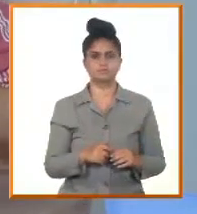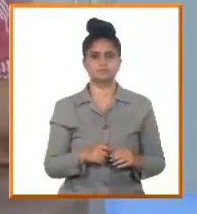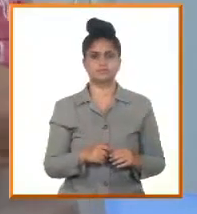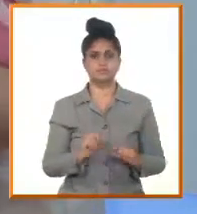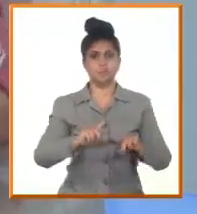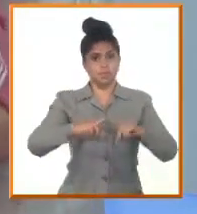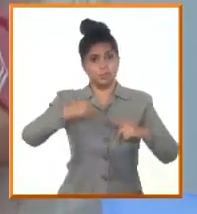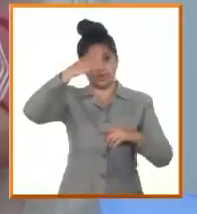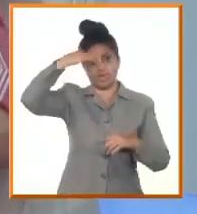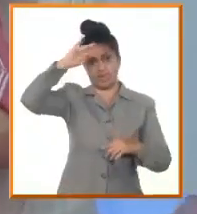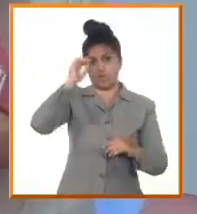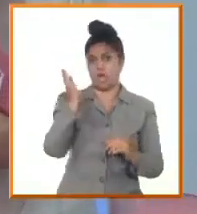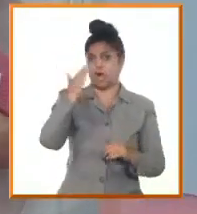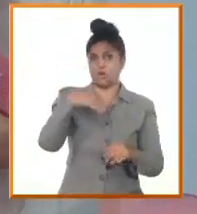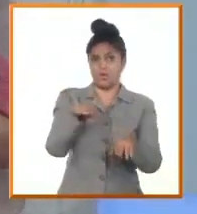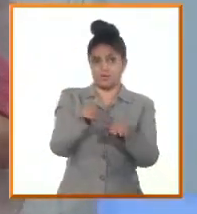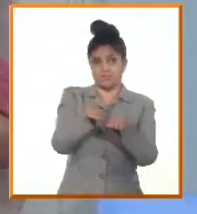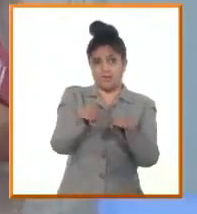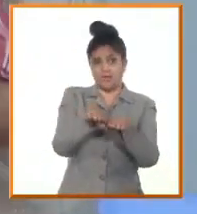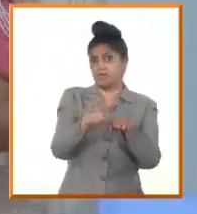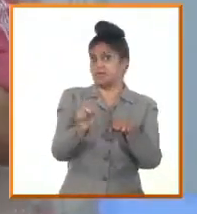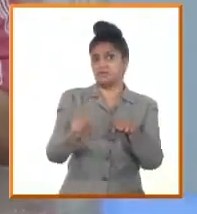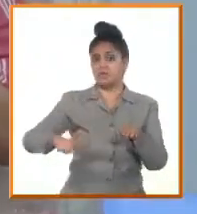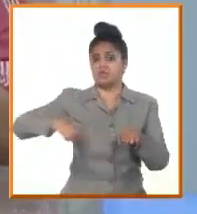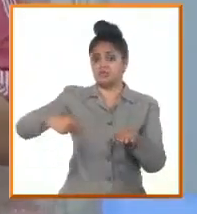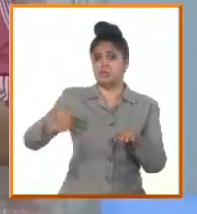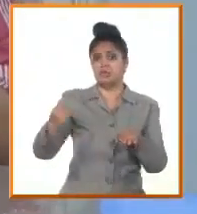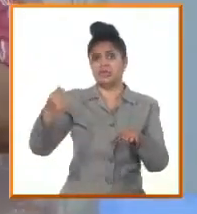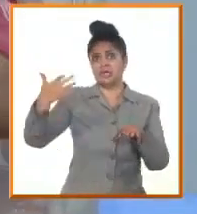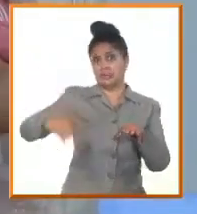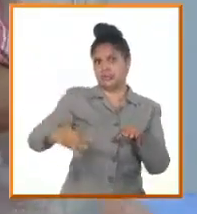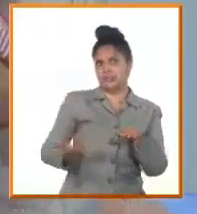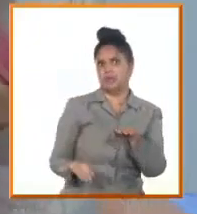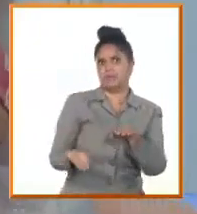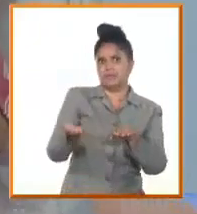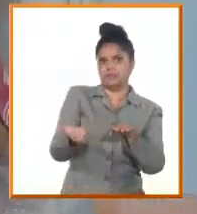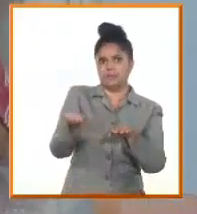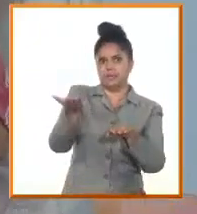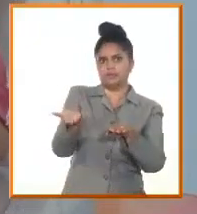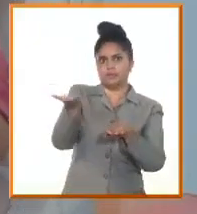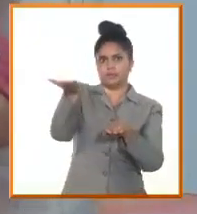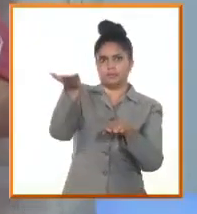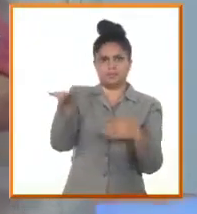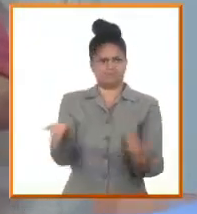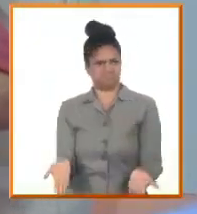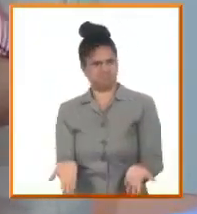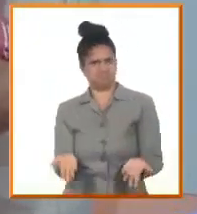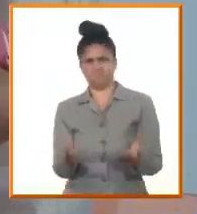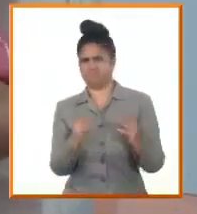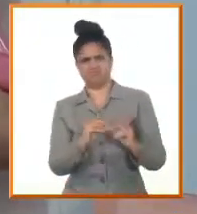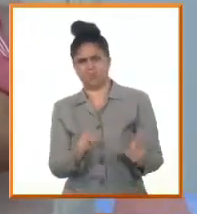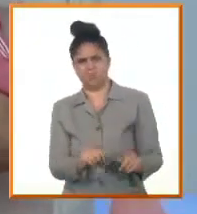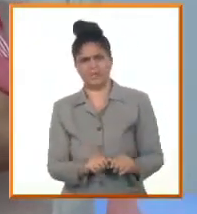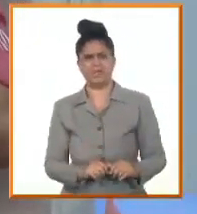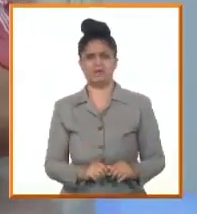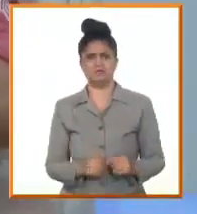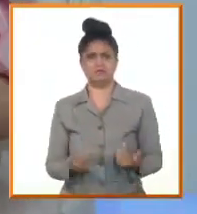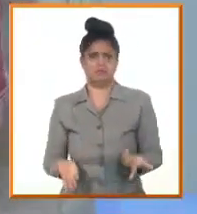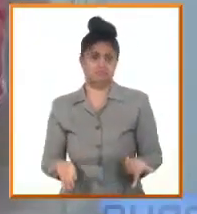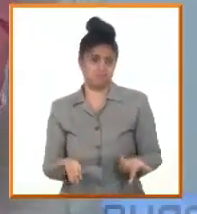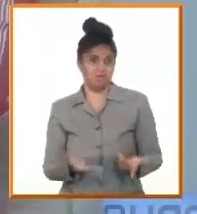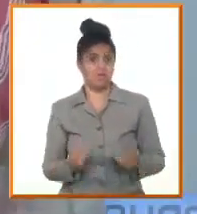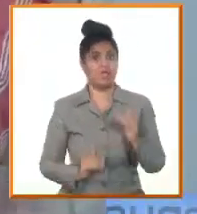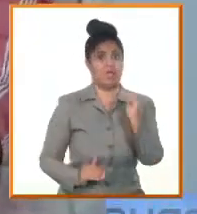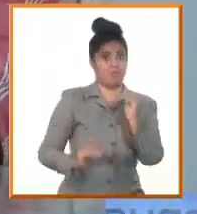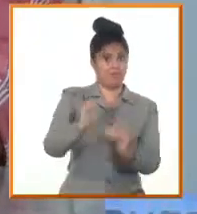de Señales el precio tiene que dar las señales Entonces cuando usted empieza a hacer controles de precio por una razón o por otra razón